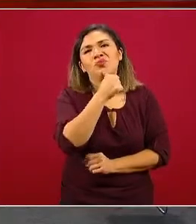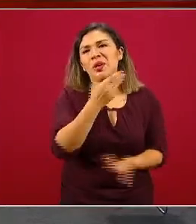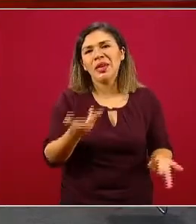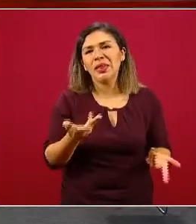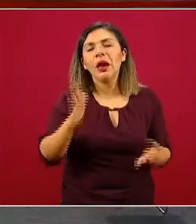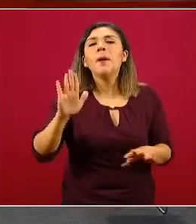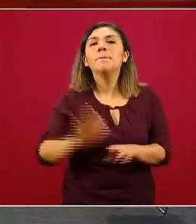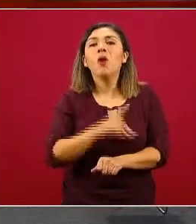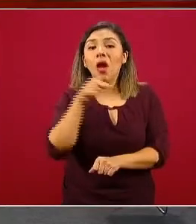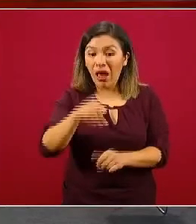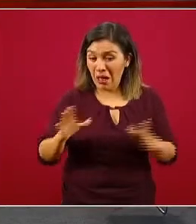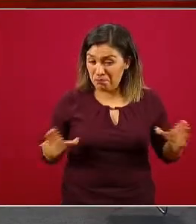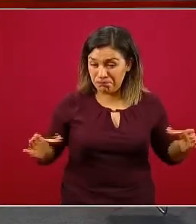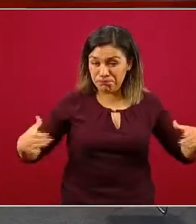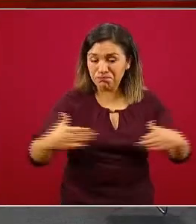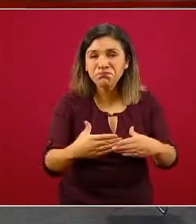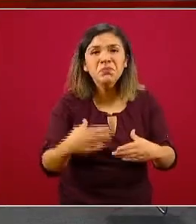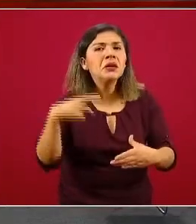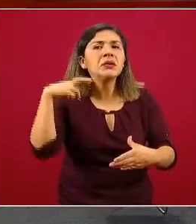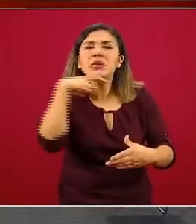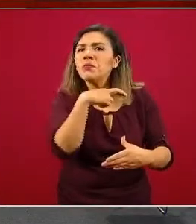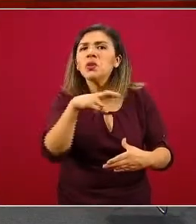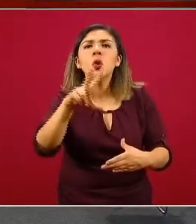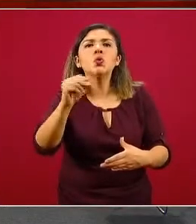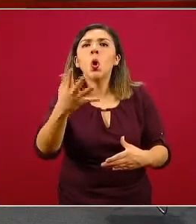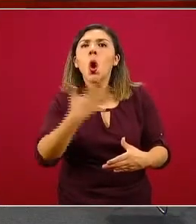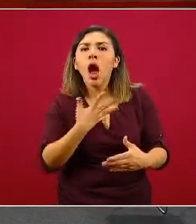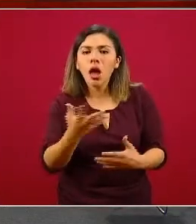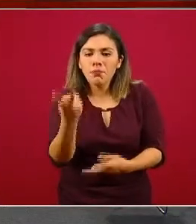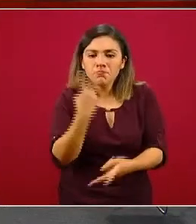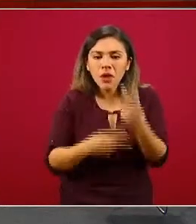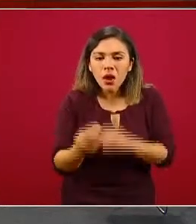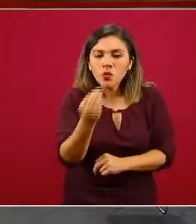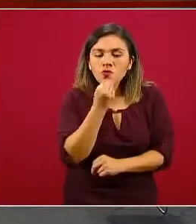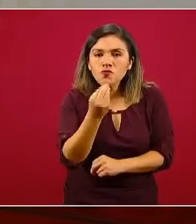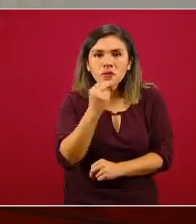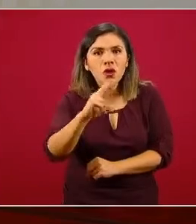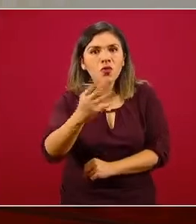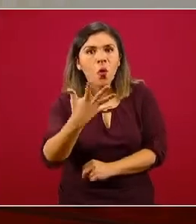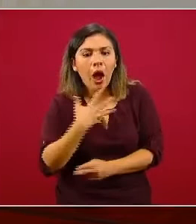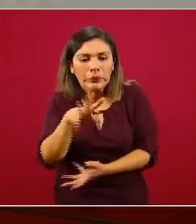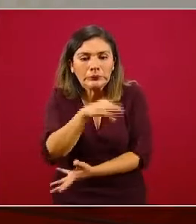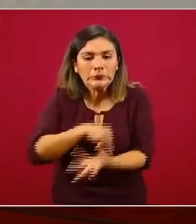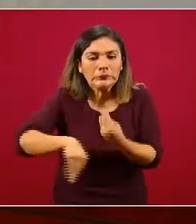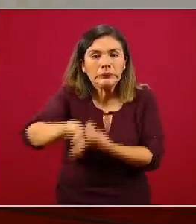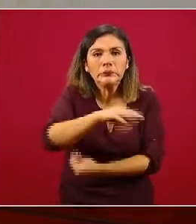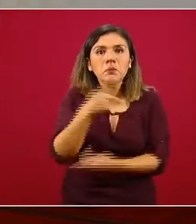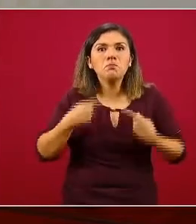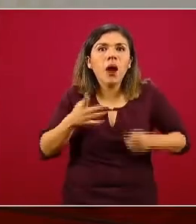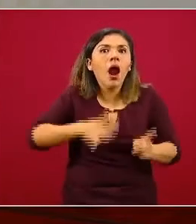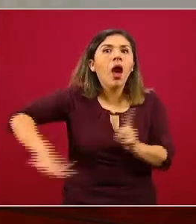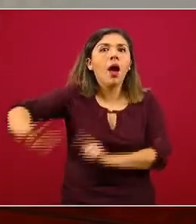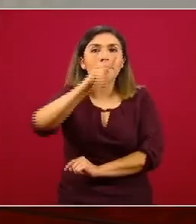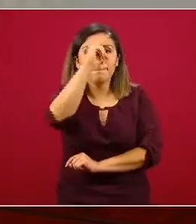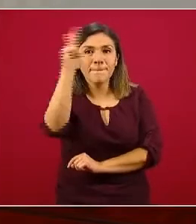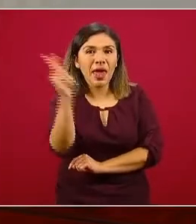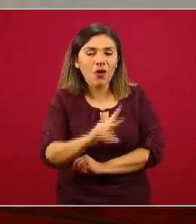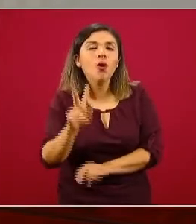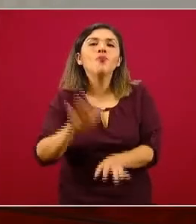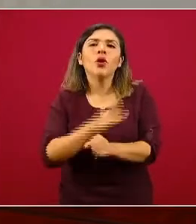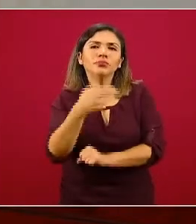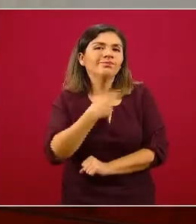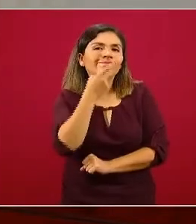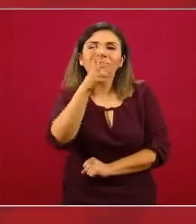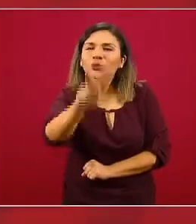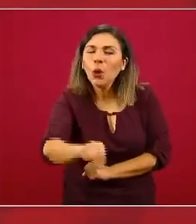porque implica la escasez inmediata de los bienes básicos de sustentación de una sociedad. Entonces, por eso dijimos no